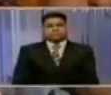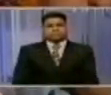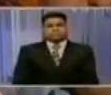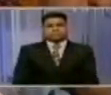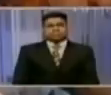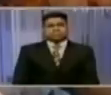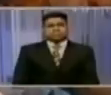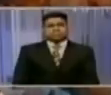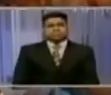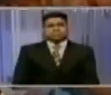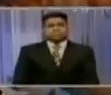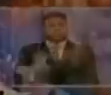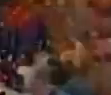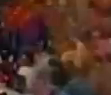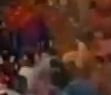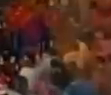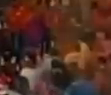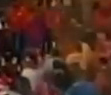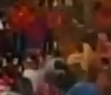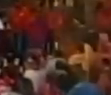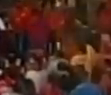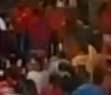Y no se ha detenido,